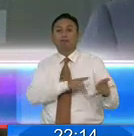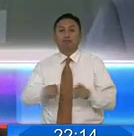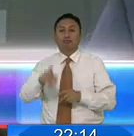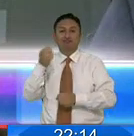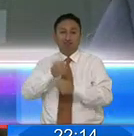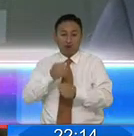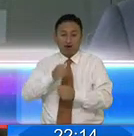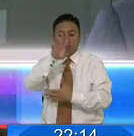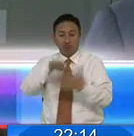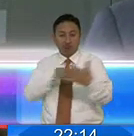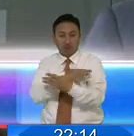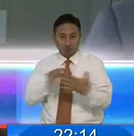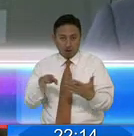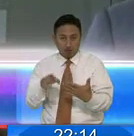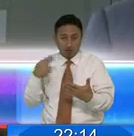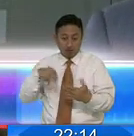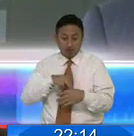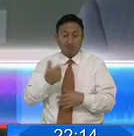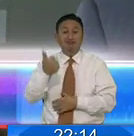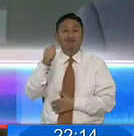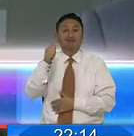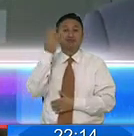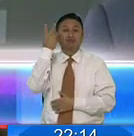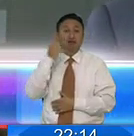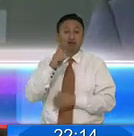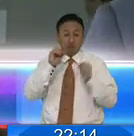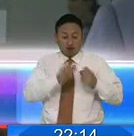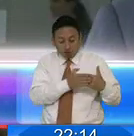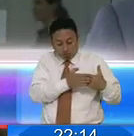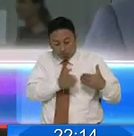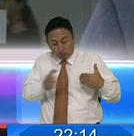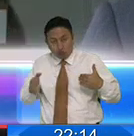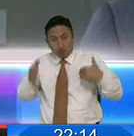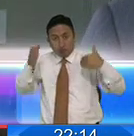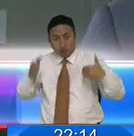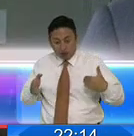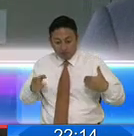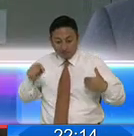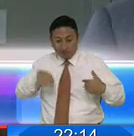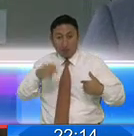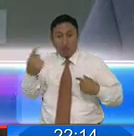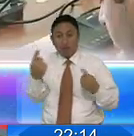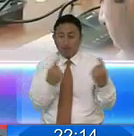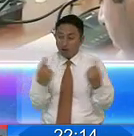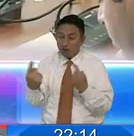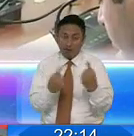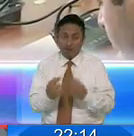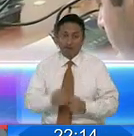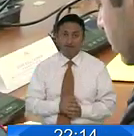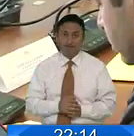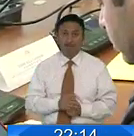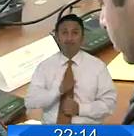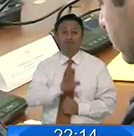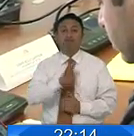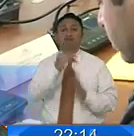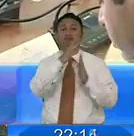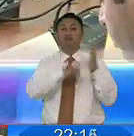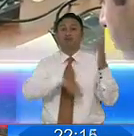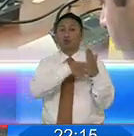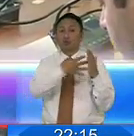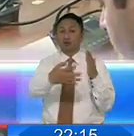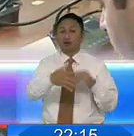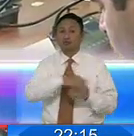y nosotros obviamente tenemos díaz con el fin de que vengan hacia las comparecencias dentro del cronograma se requerirá las